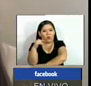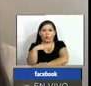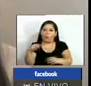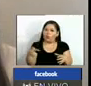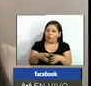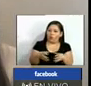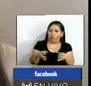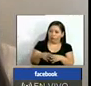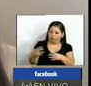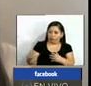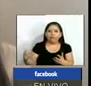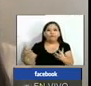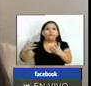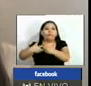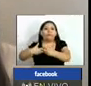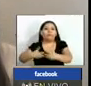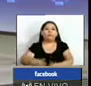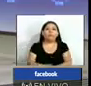anunció reciprocidad.